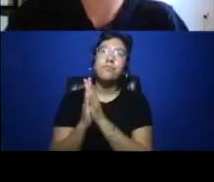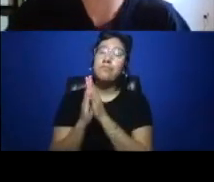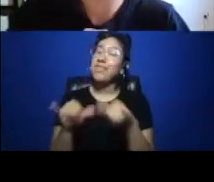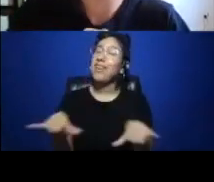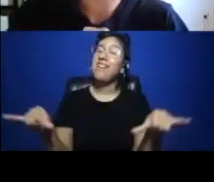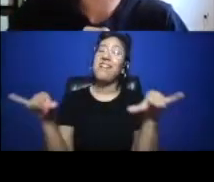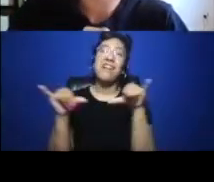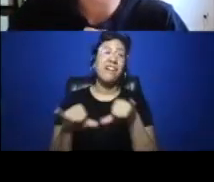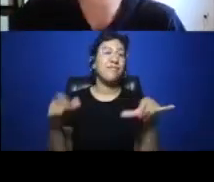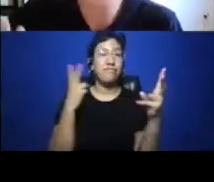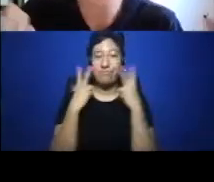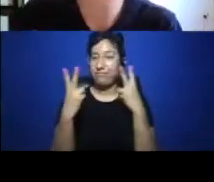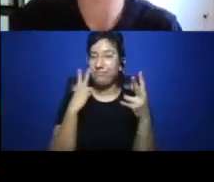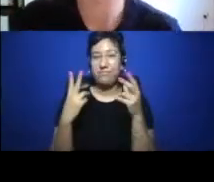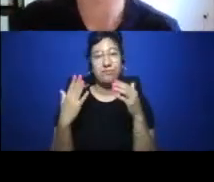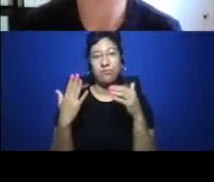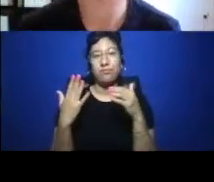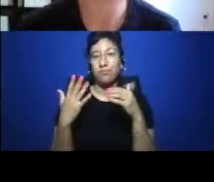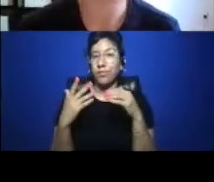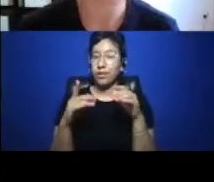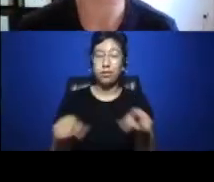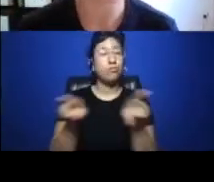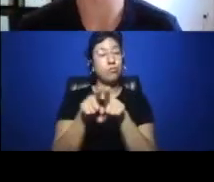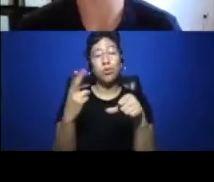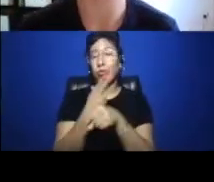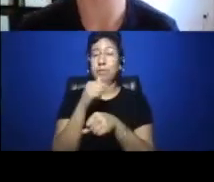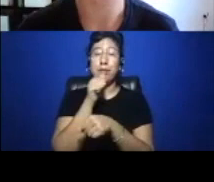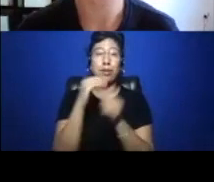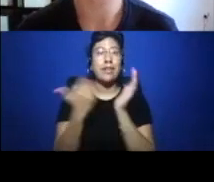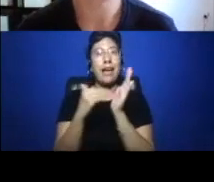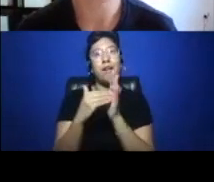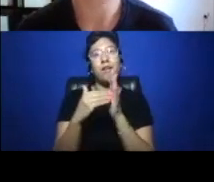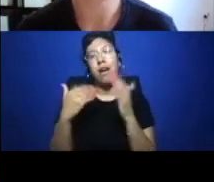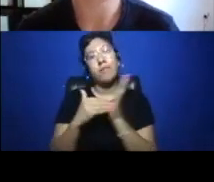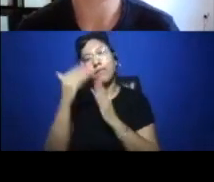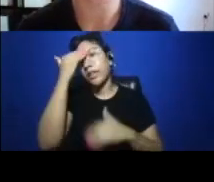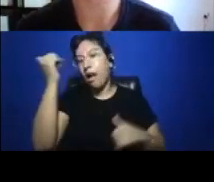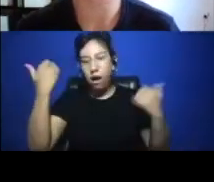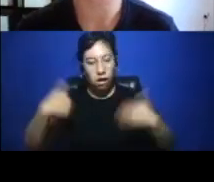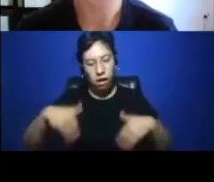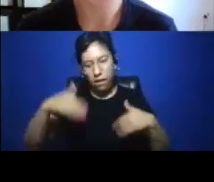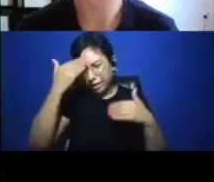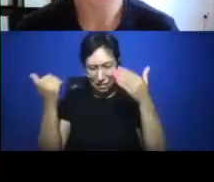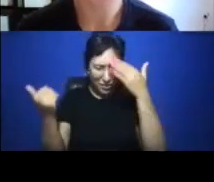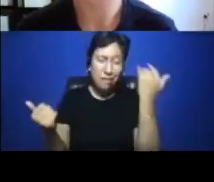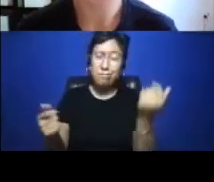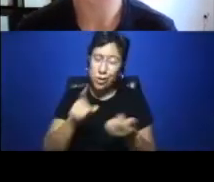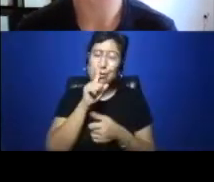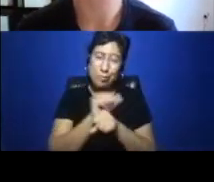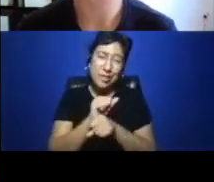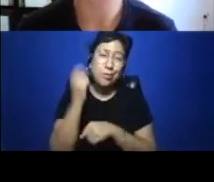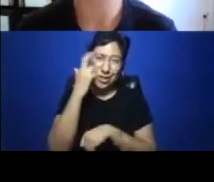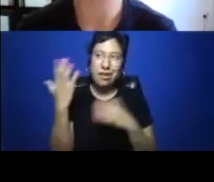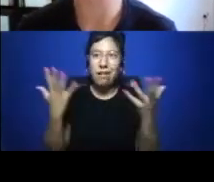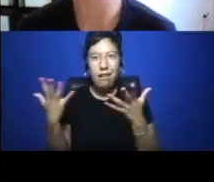tus contraseñas con la organización. Y muchas veces que usamos la misma contraseña es porque tenemos miedo